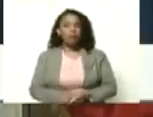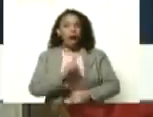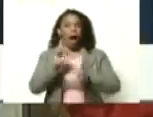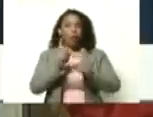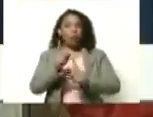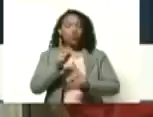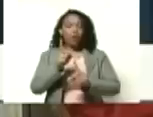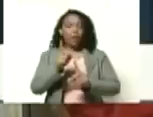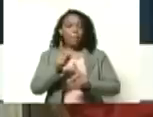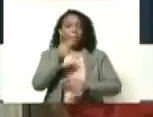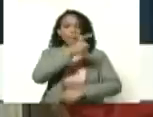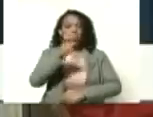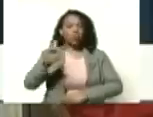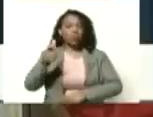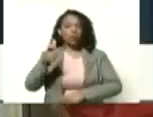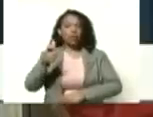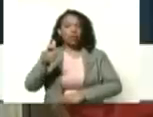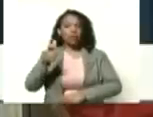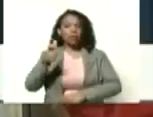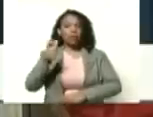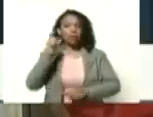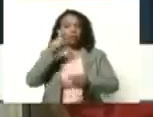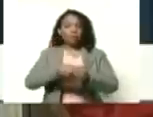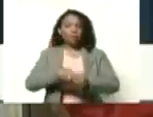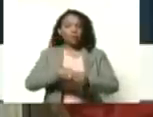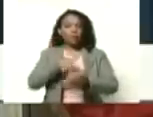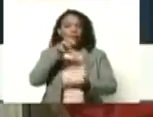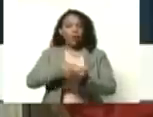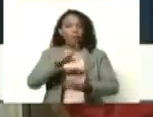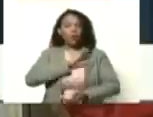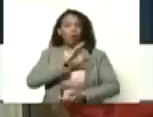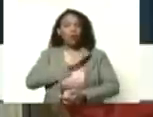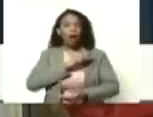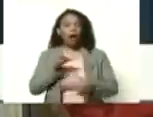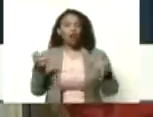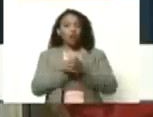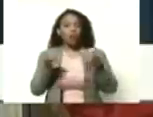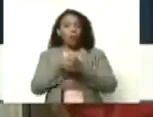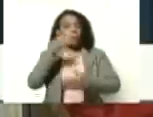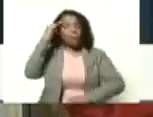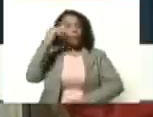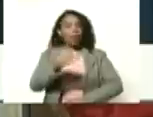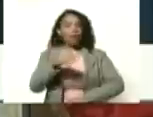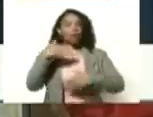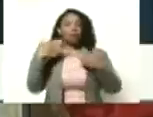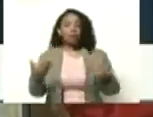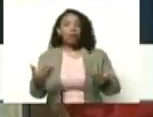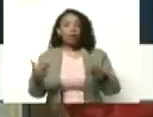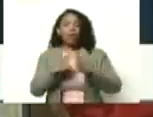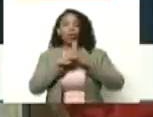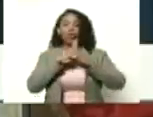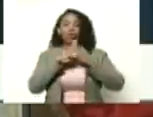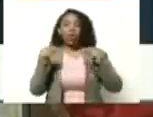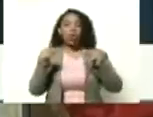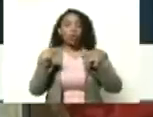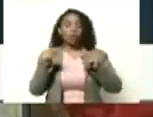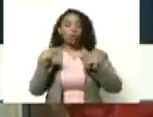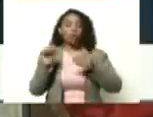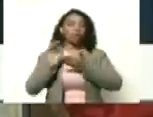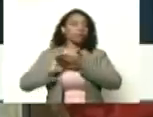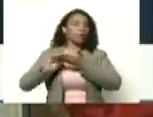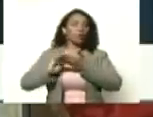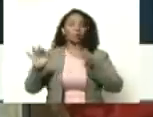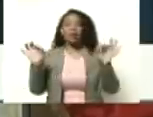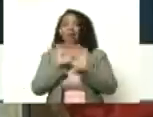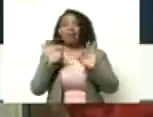estado perteneciente al sector militar que todos sin excepción están